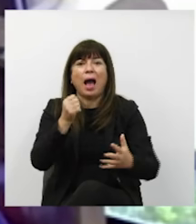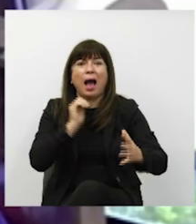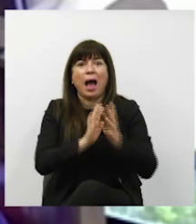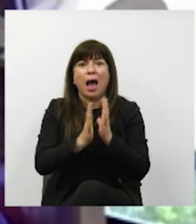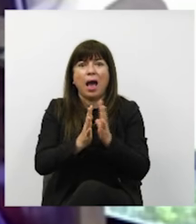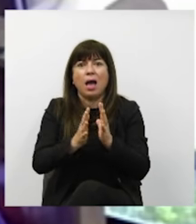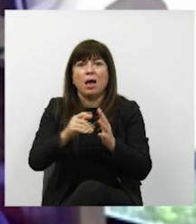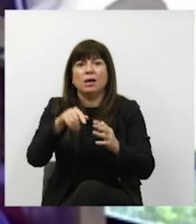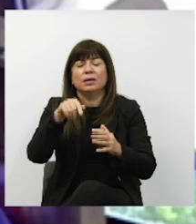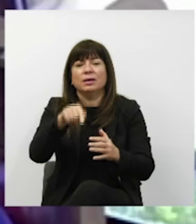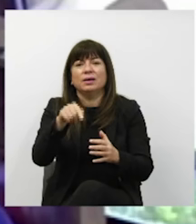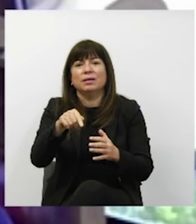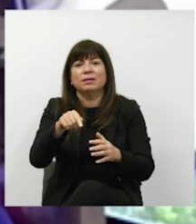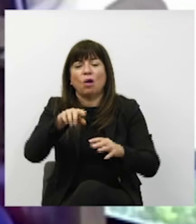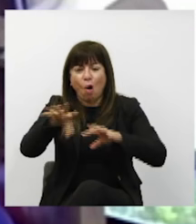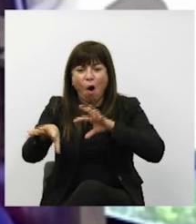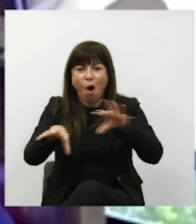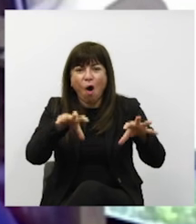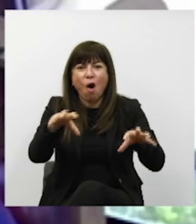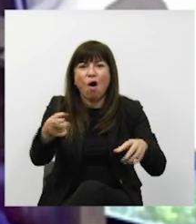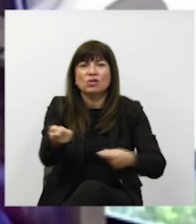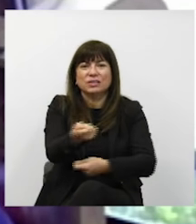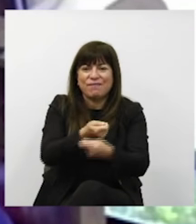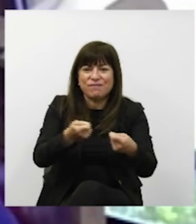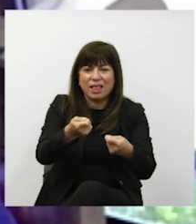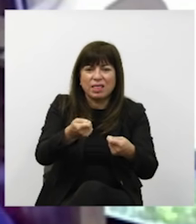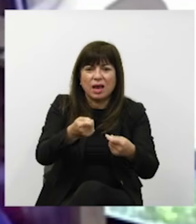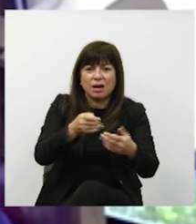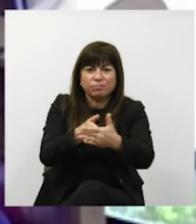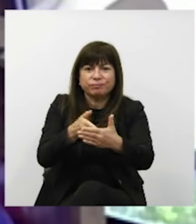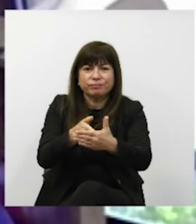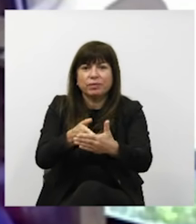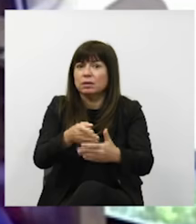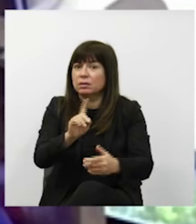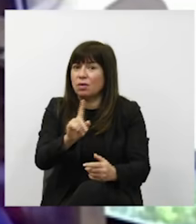en aquellos bienes que uno pudiera decir van a sufrir restricciones,